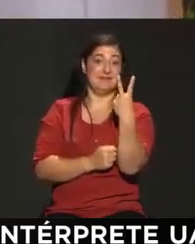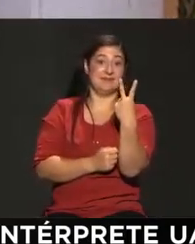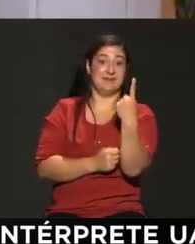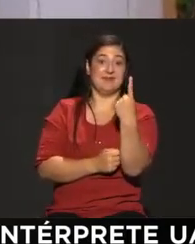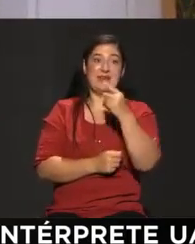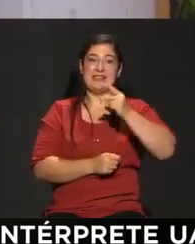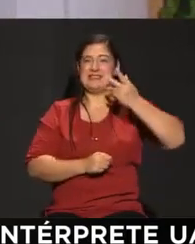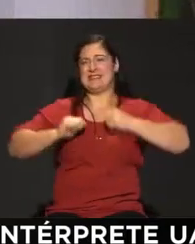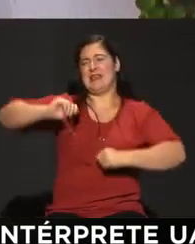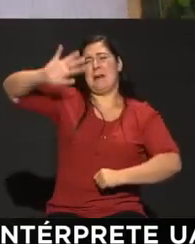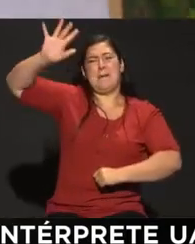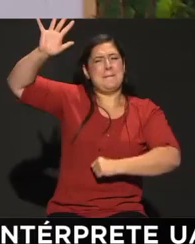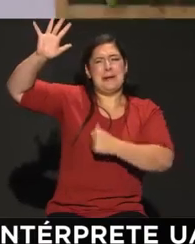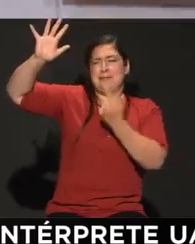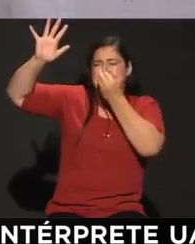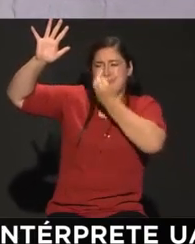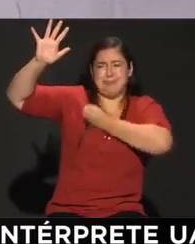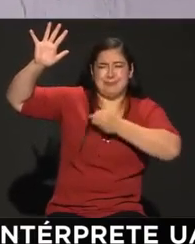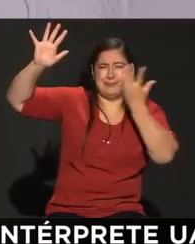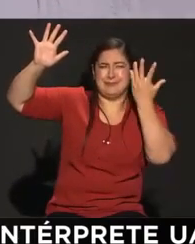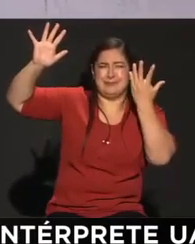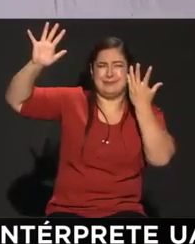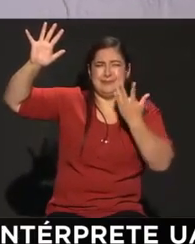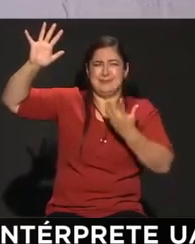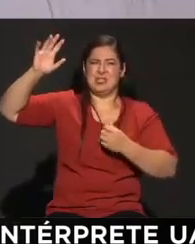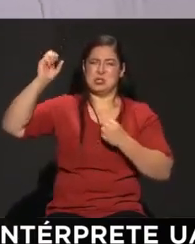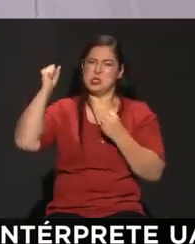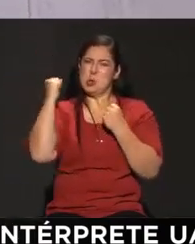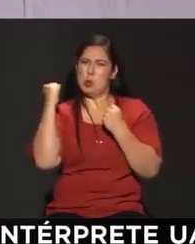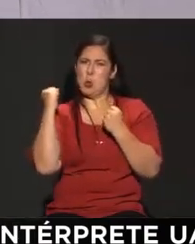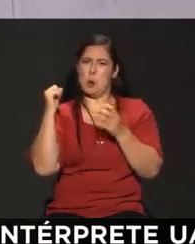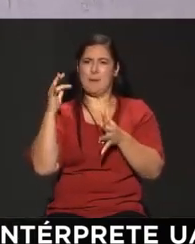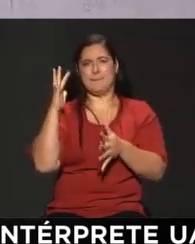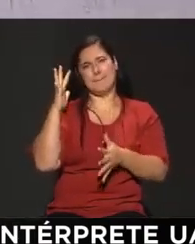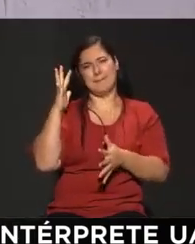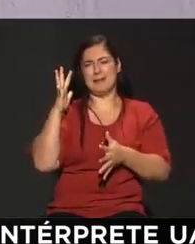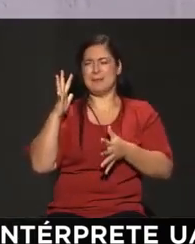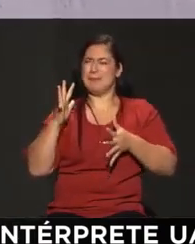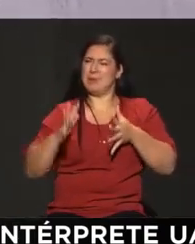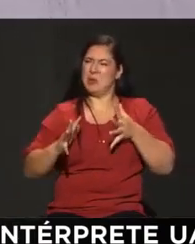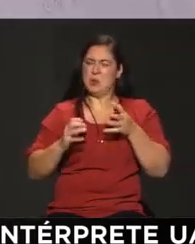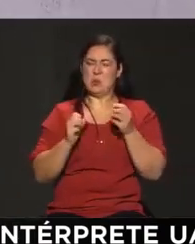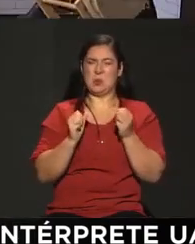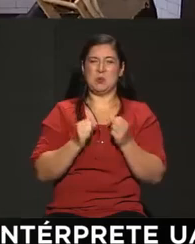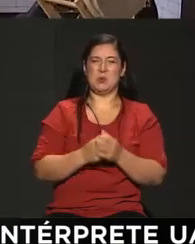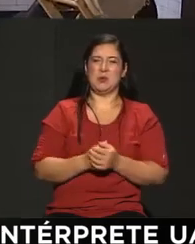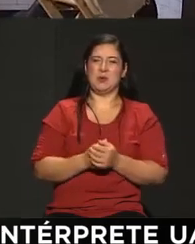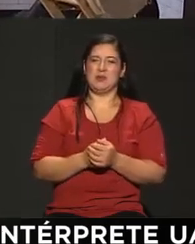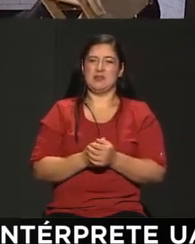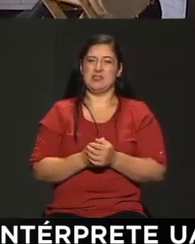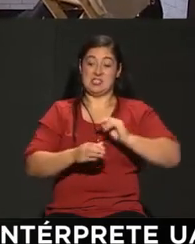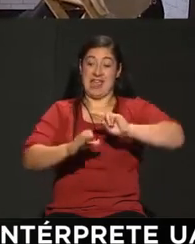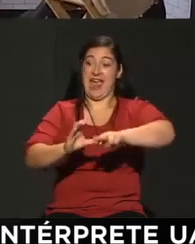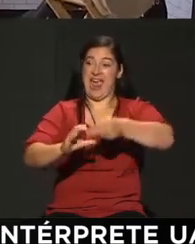me da. Esta mano que no me da. La tengo tiesa como un compás. La tengo tiesa como un compás.